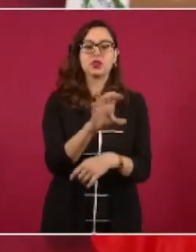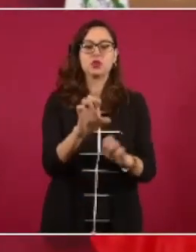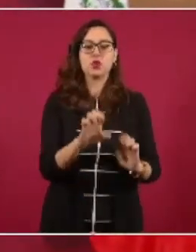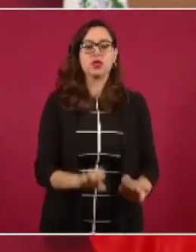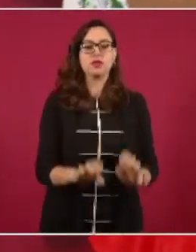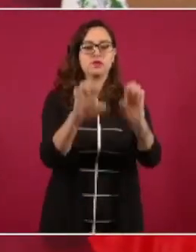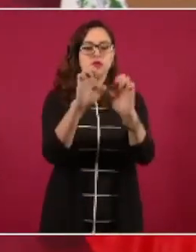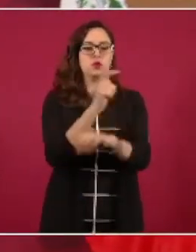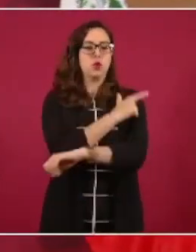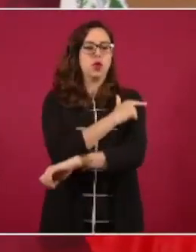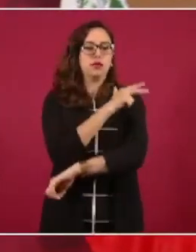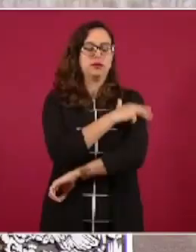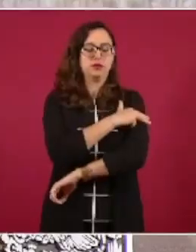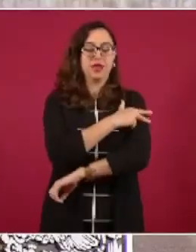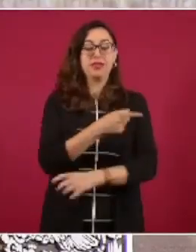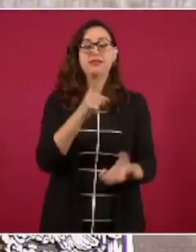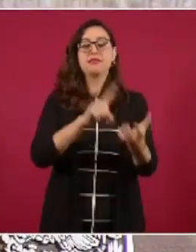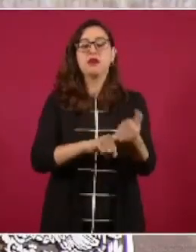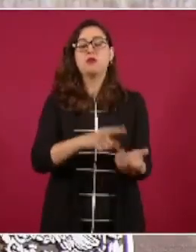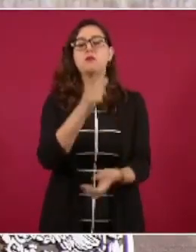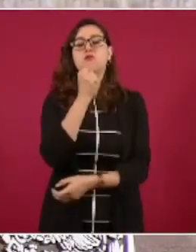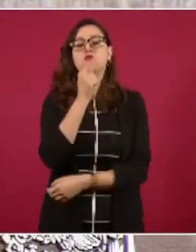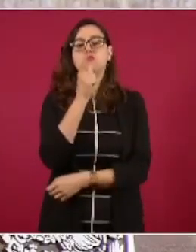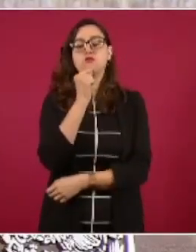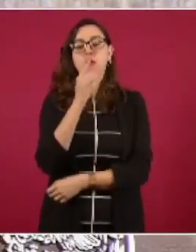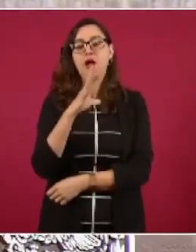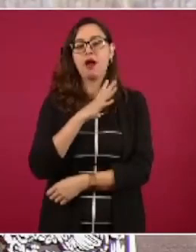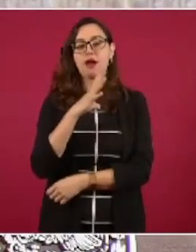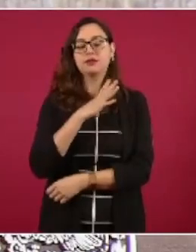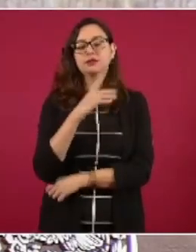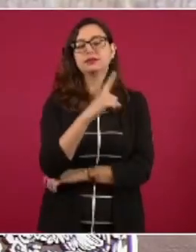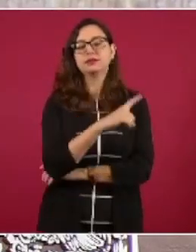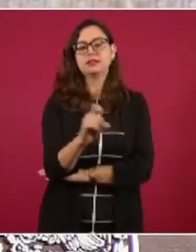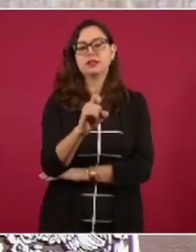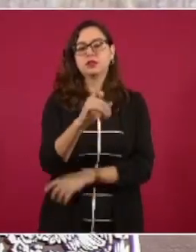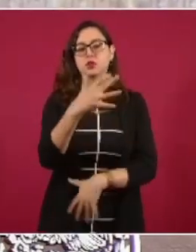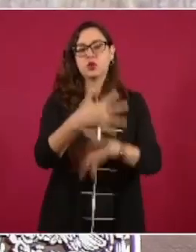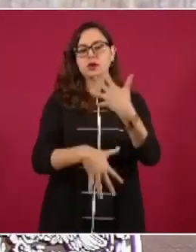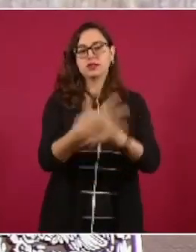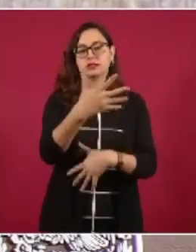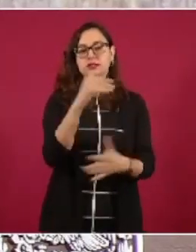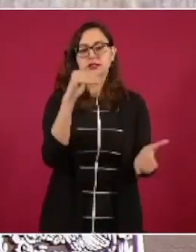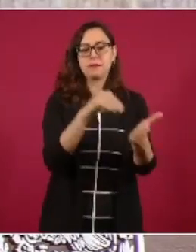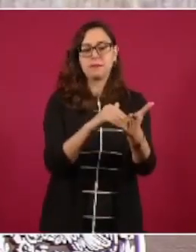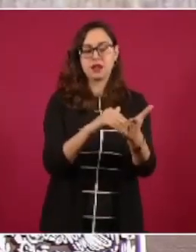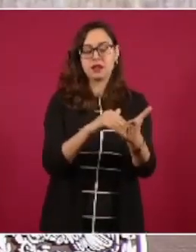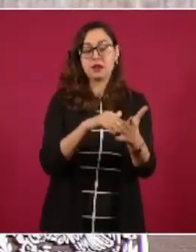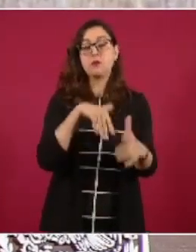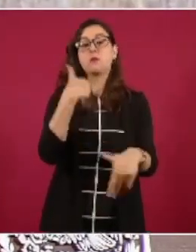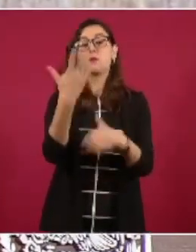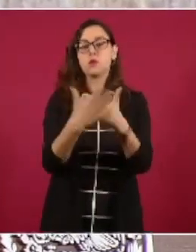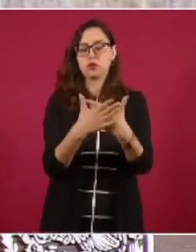115 mil aproximado y vamos a llegar a 145 mil.